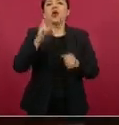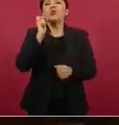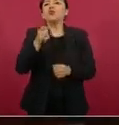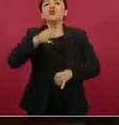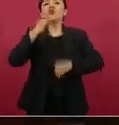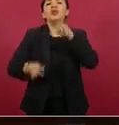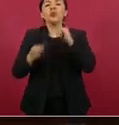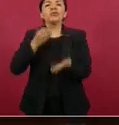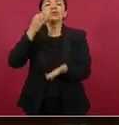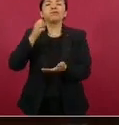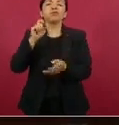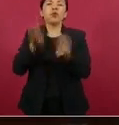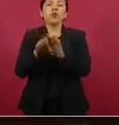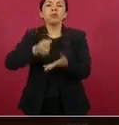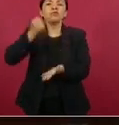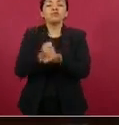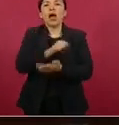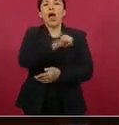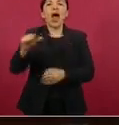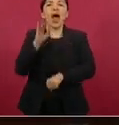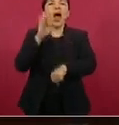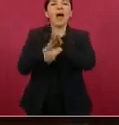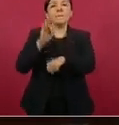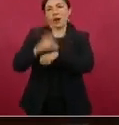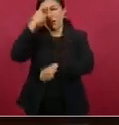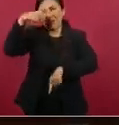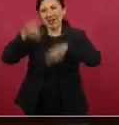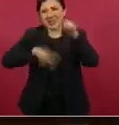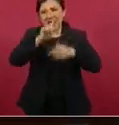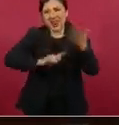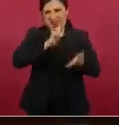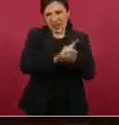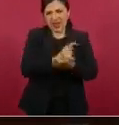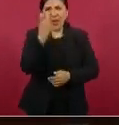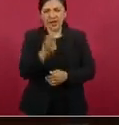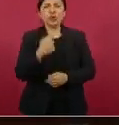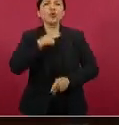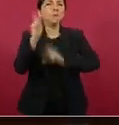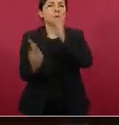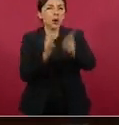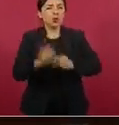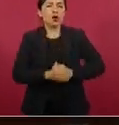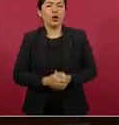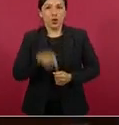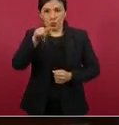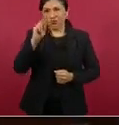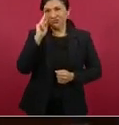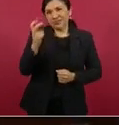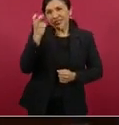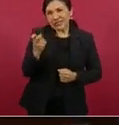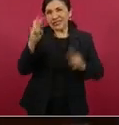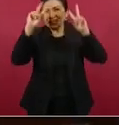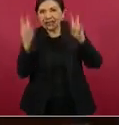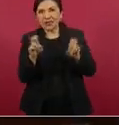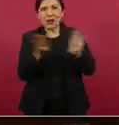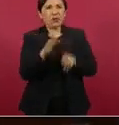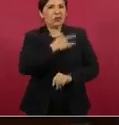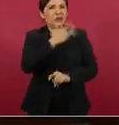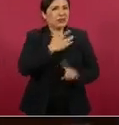los amparos que se han presentado en contra de esta ley. Yo le preguntaría, presidente, considerando esta situación y este